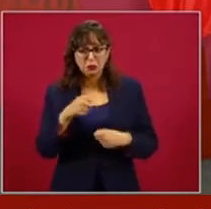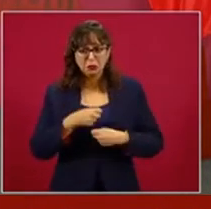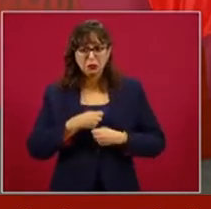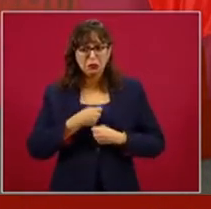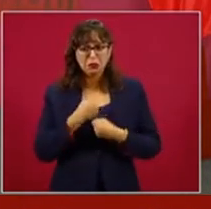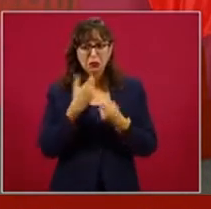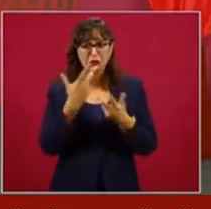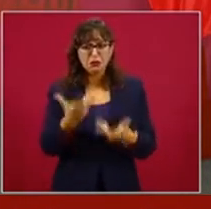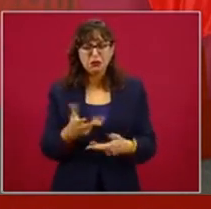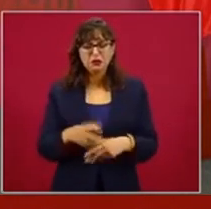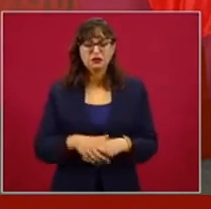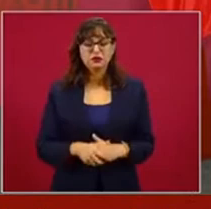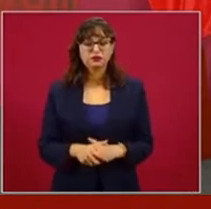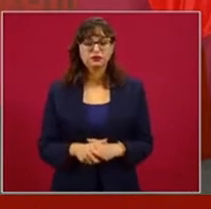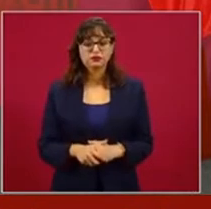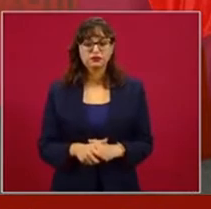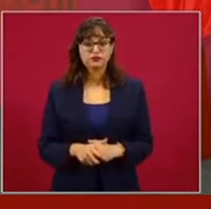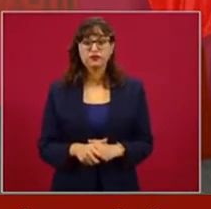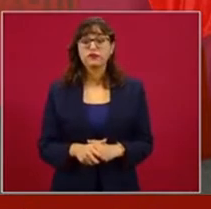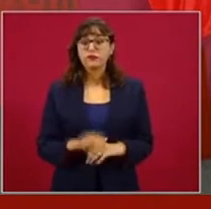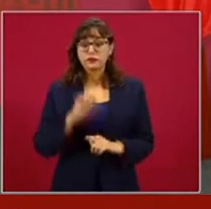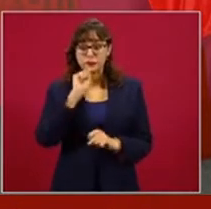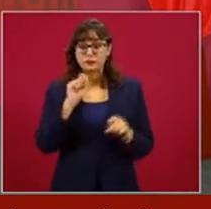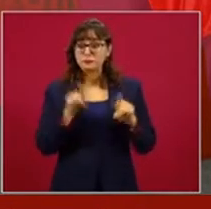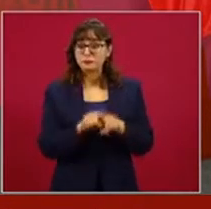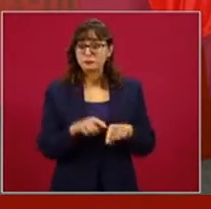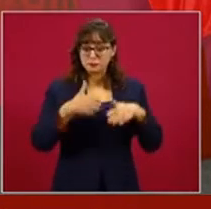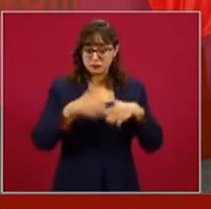como la manifestación de Frena.